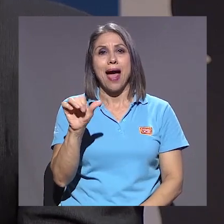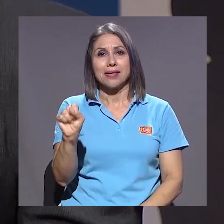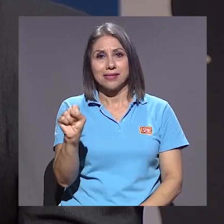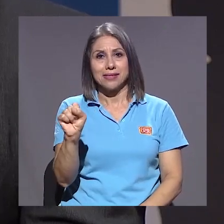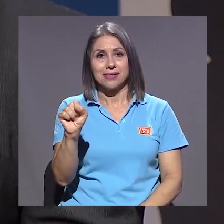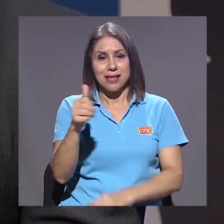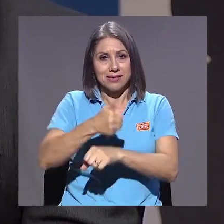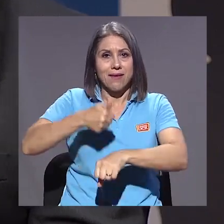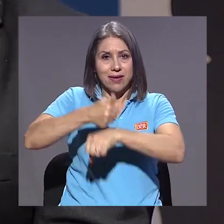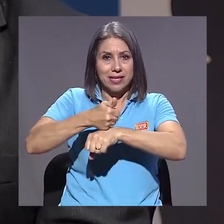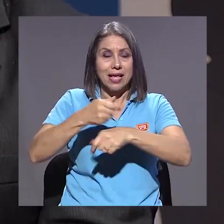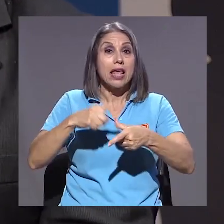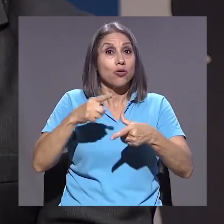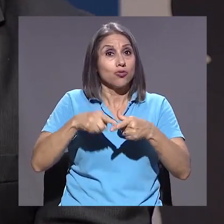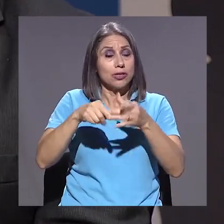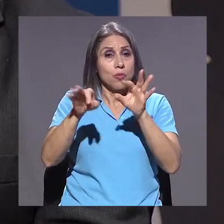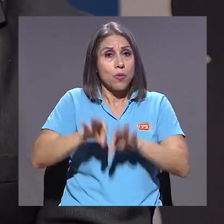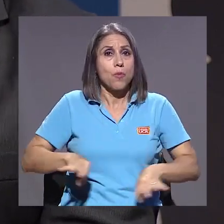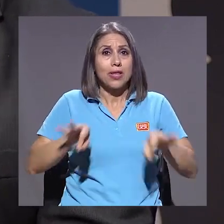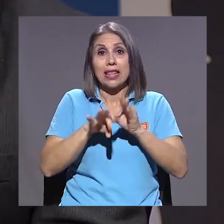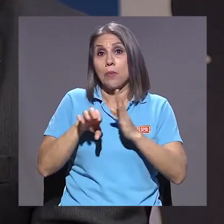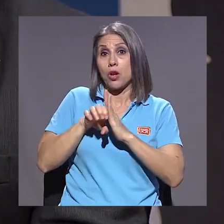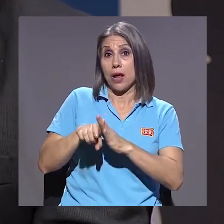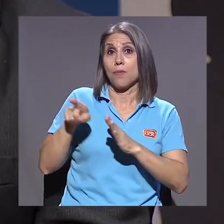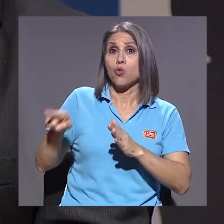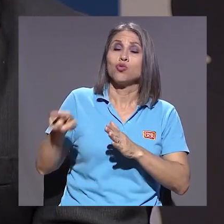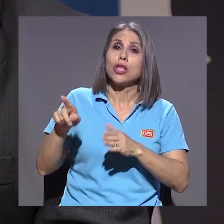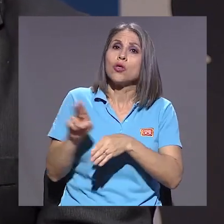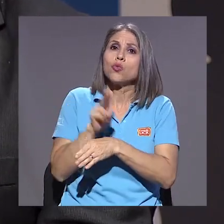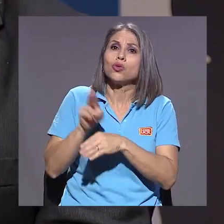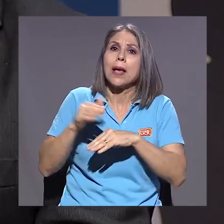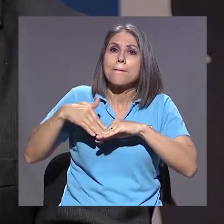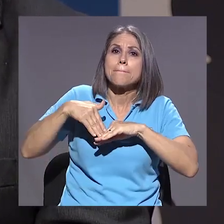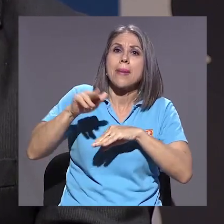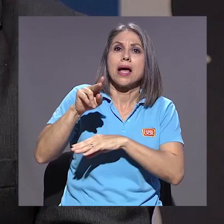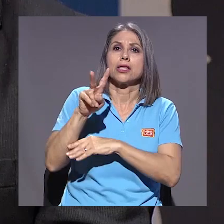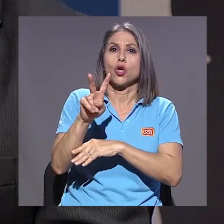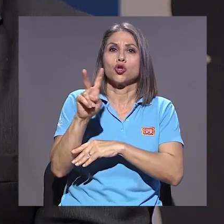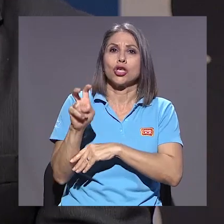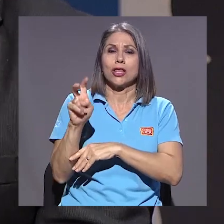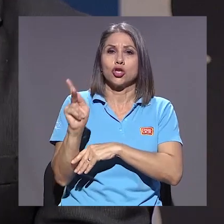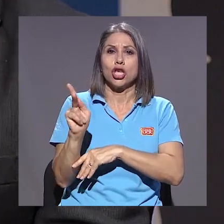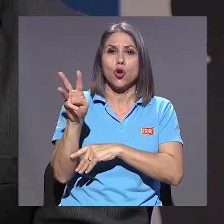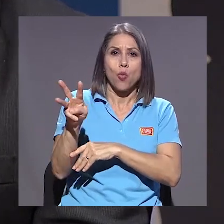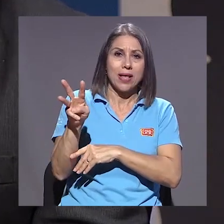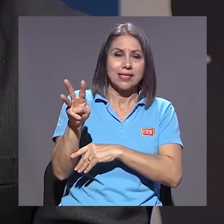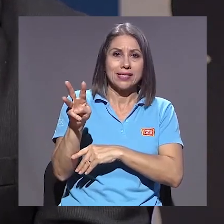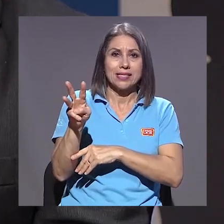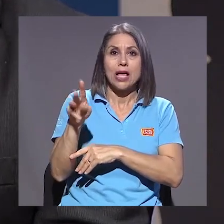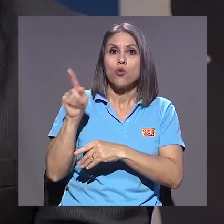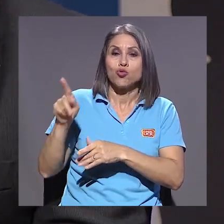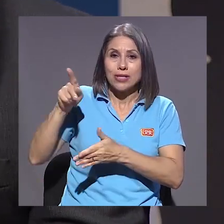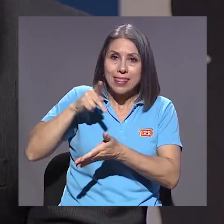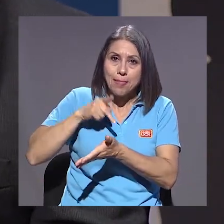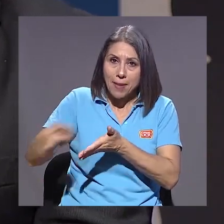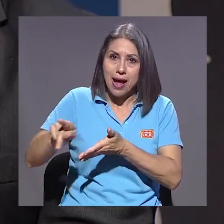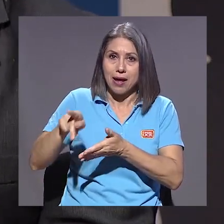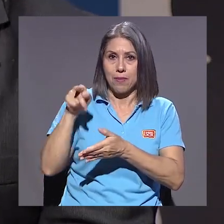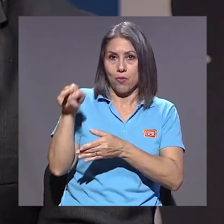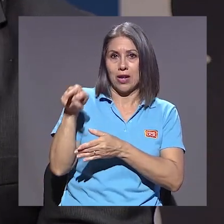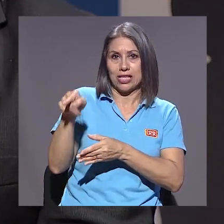cada uno de los segmentos, si usted pasa de 200 o el valor que establezcamos, usted pague por esos. O sea, si usted